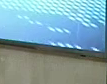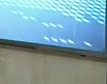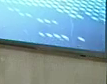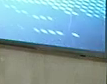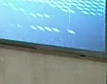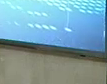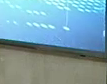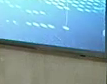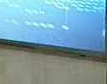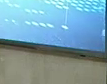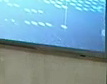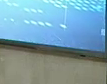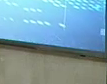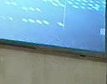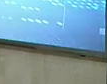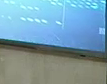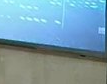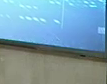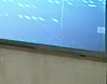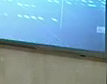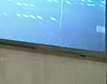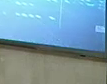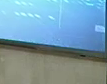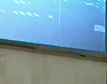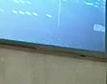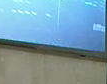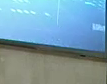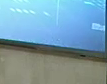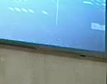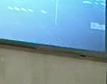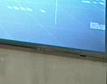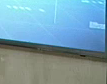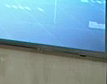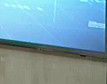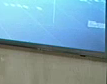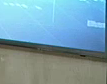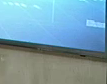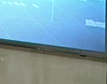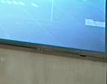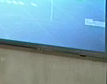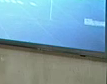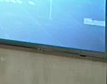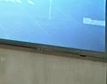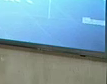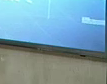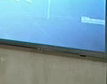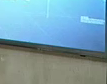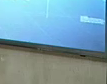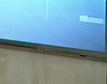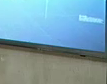de 1.400 millones de dólares. La ampliación de esta noticia en la siguiente nota.